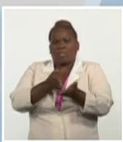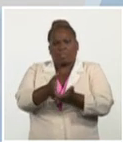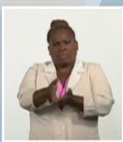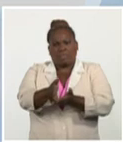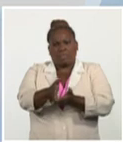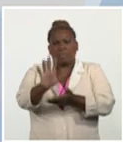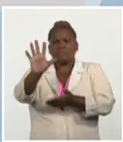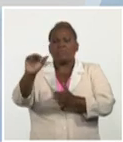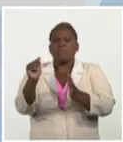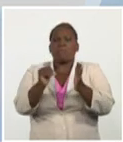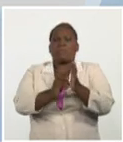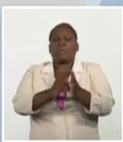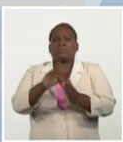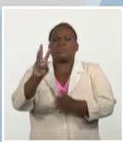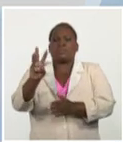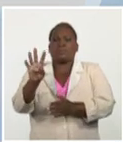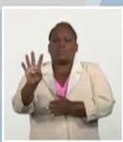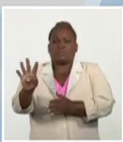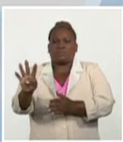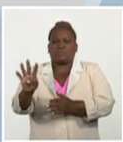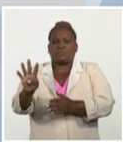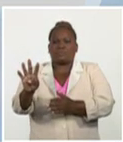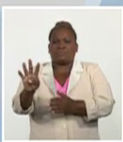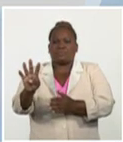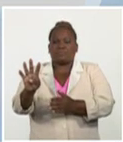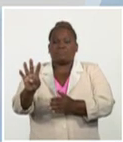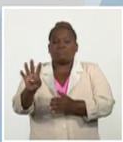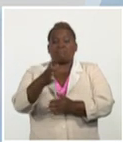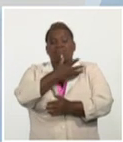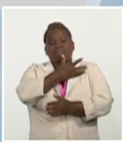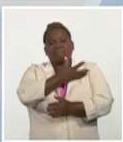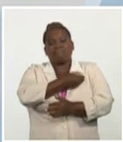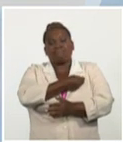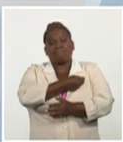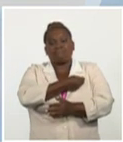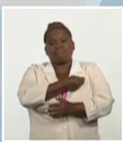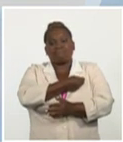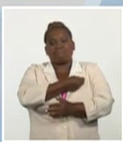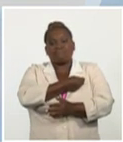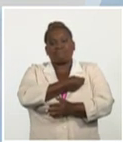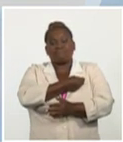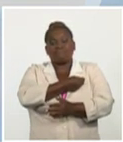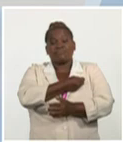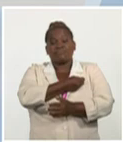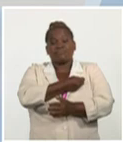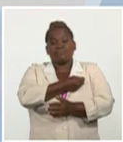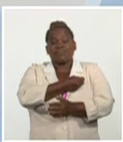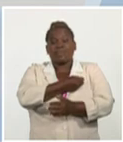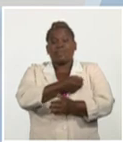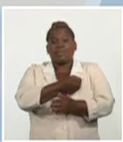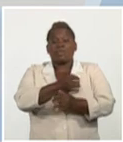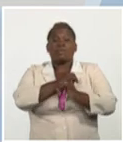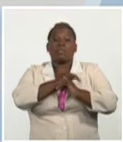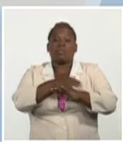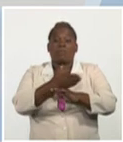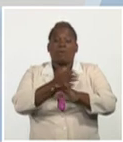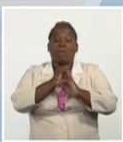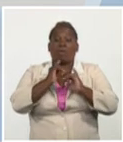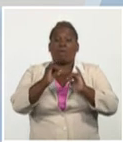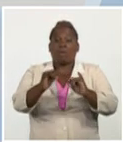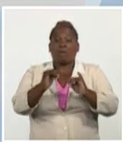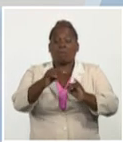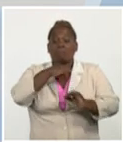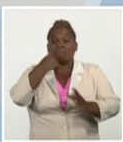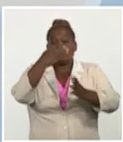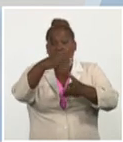5.034. Y lamentablemente, y después de haber informado el fallecimiento